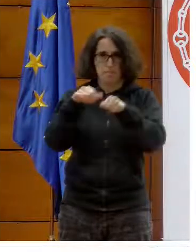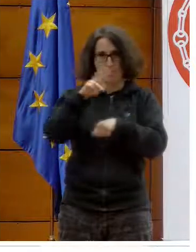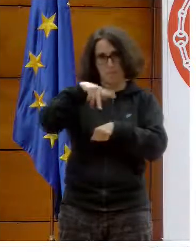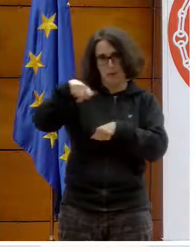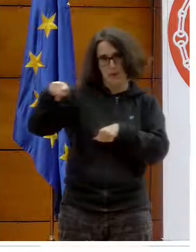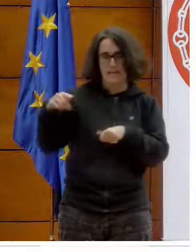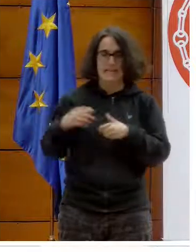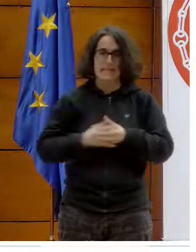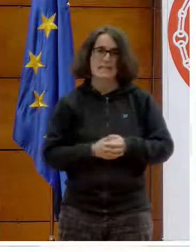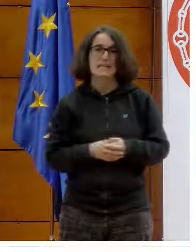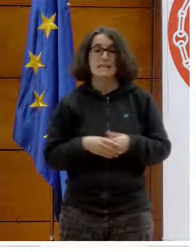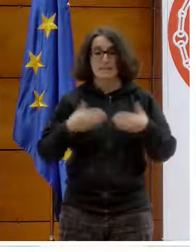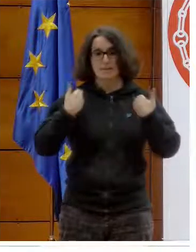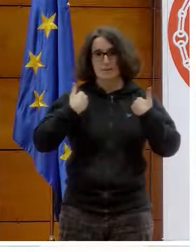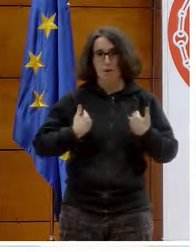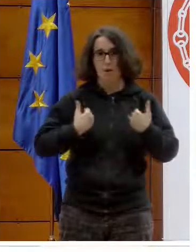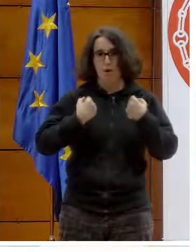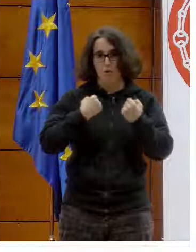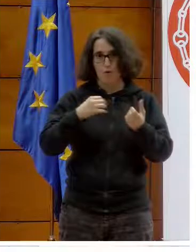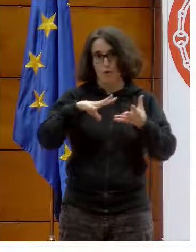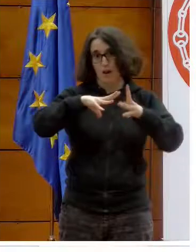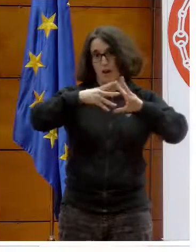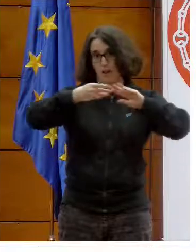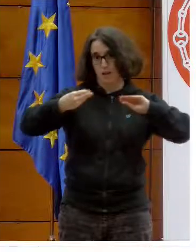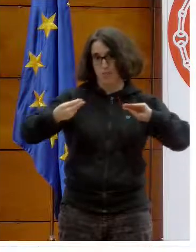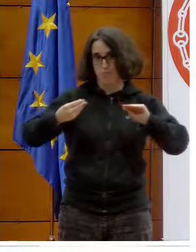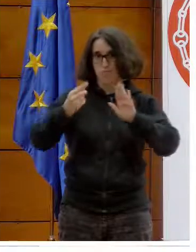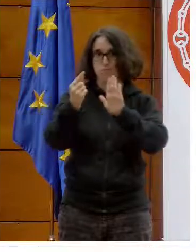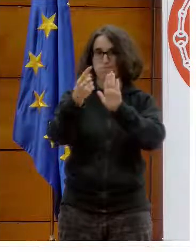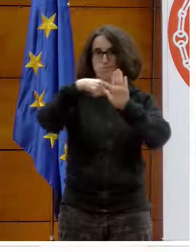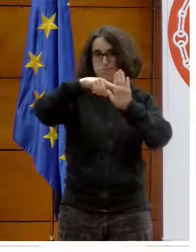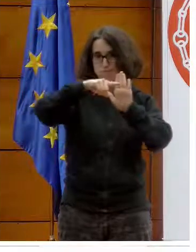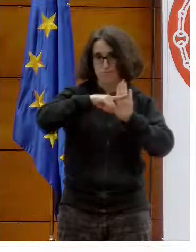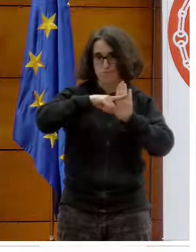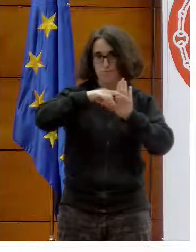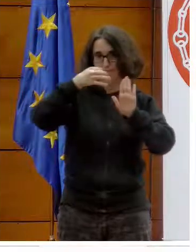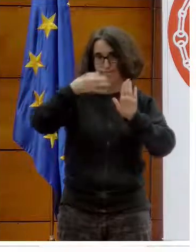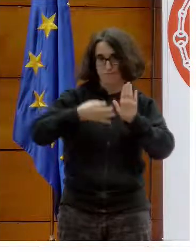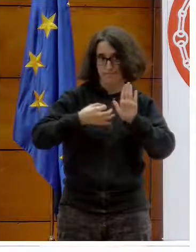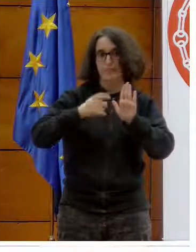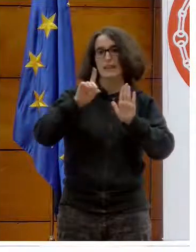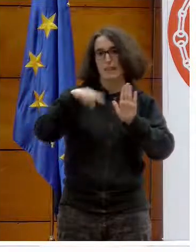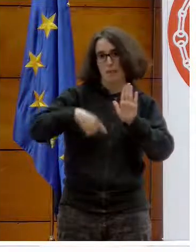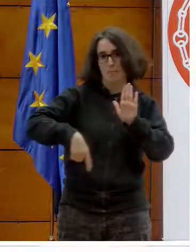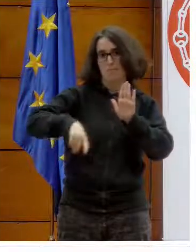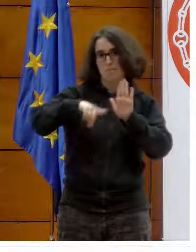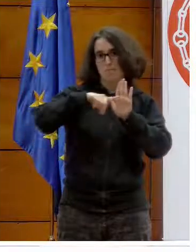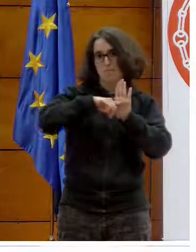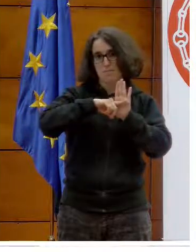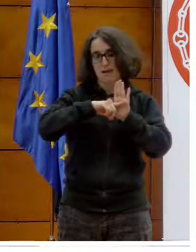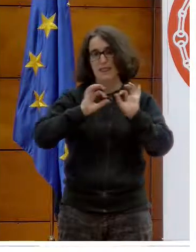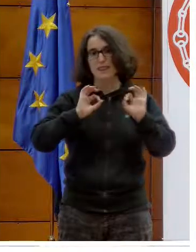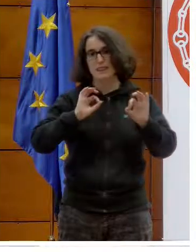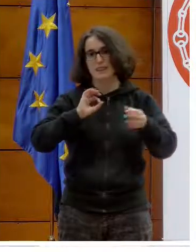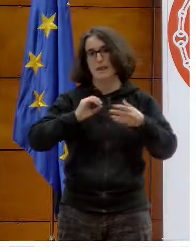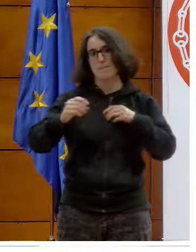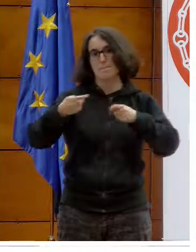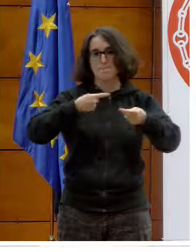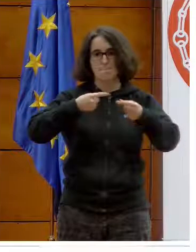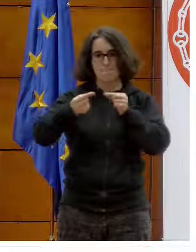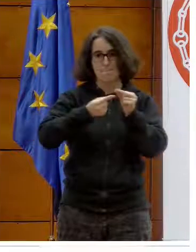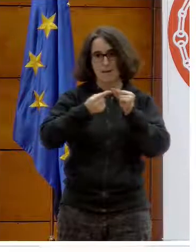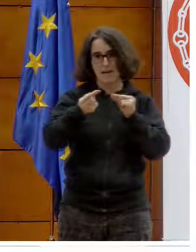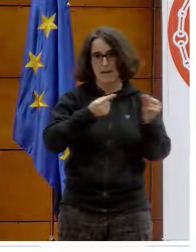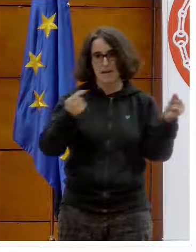muscular, siendo uno de los objetivos principales en base a los que hemos trabajado mediante dinamometría. Hemos evaluado también la fuerza de